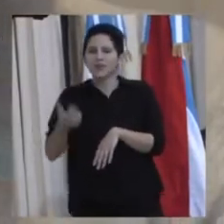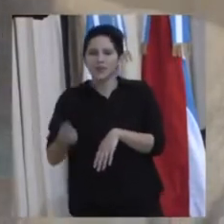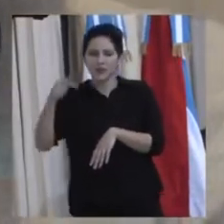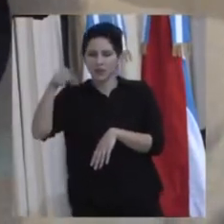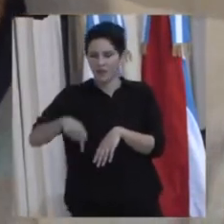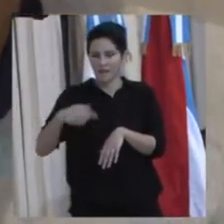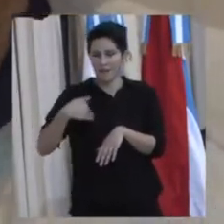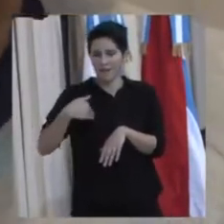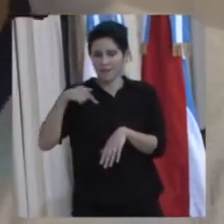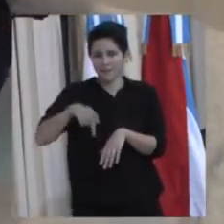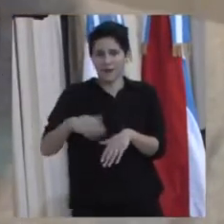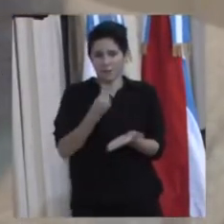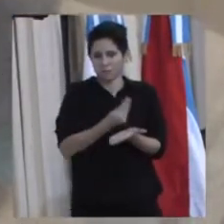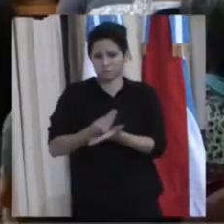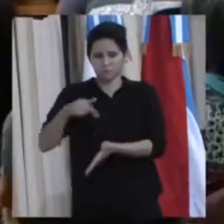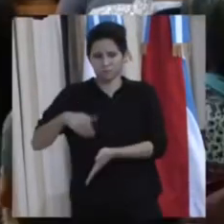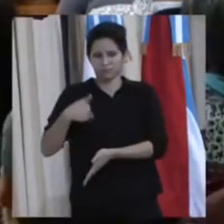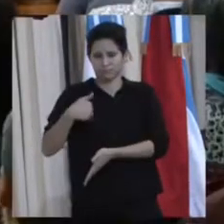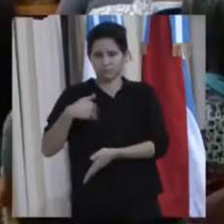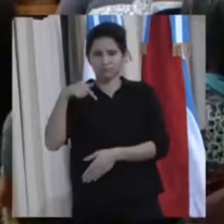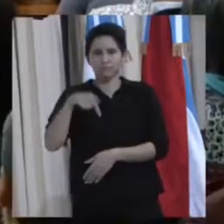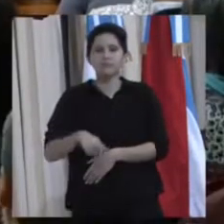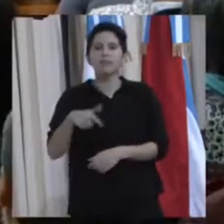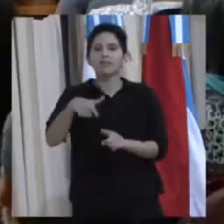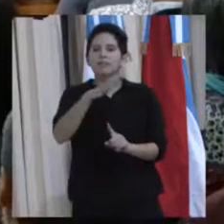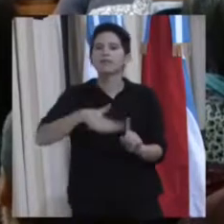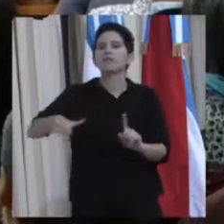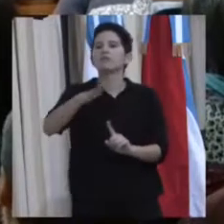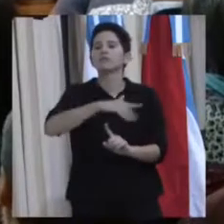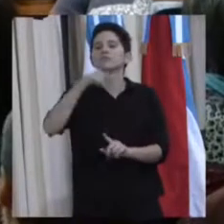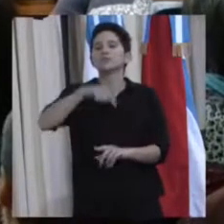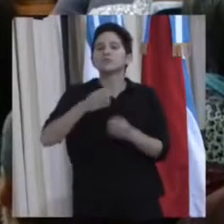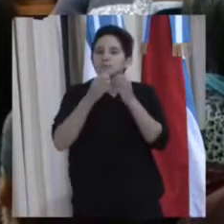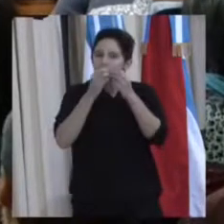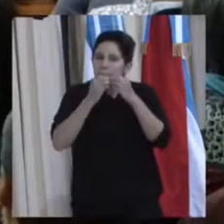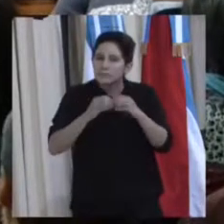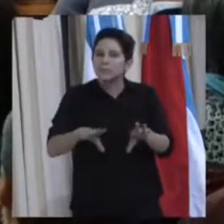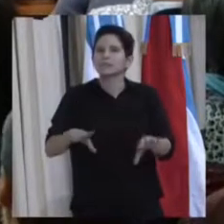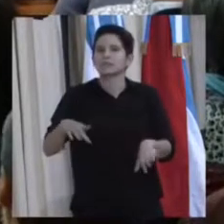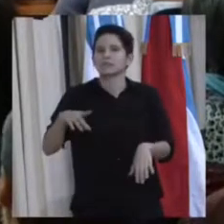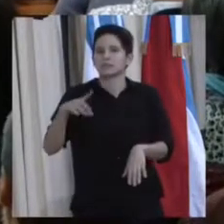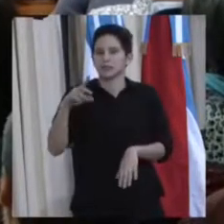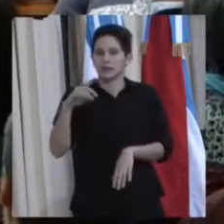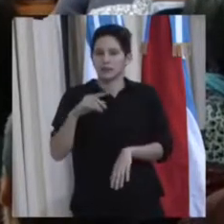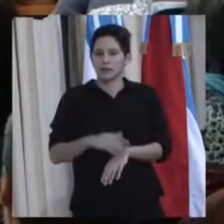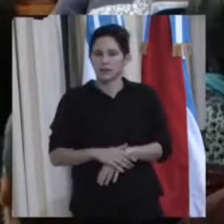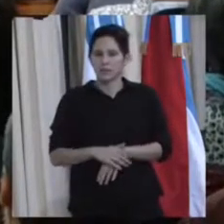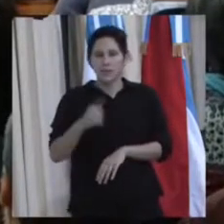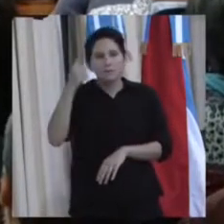esta tierra. Es en ese contexto donde comienza a gestarse, donde comienza